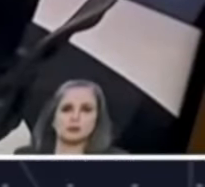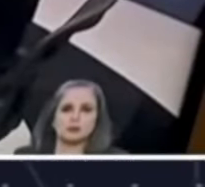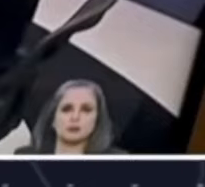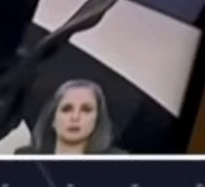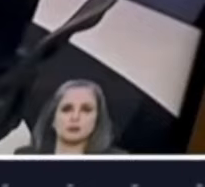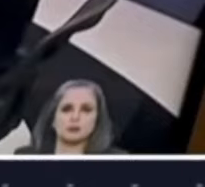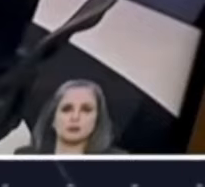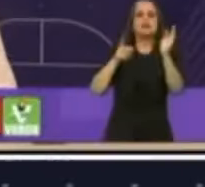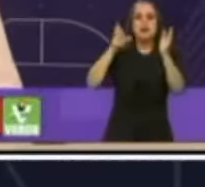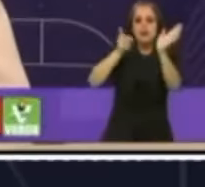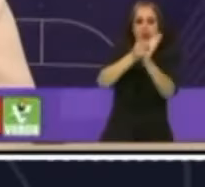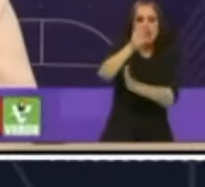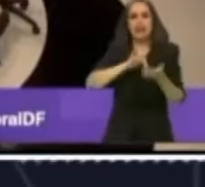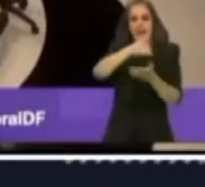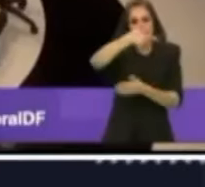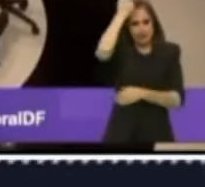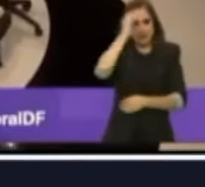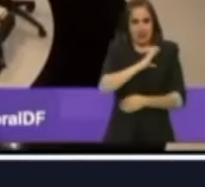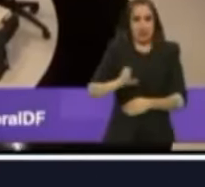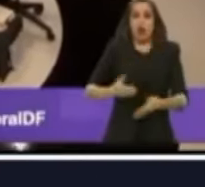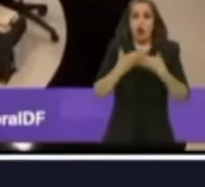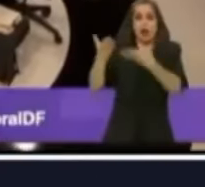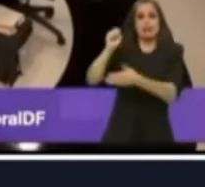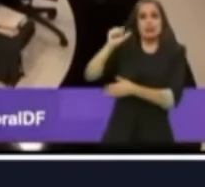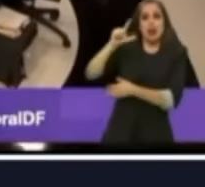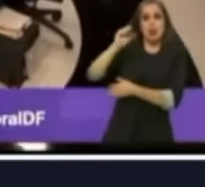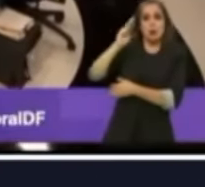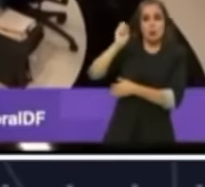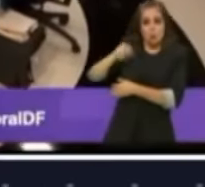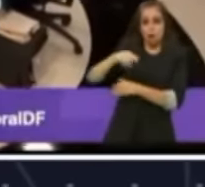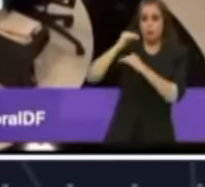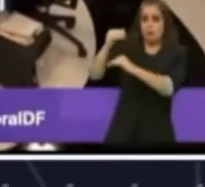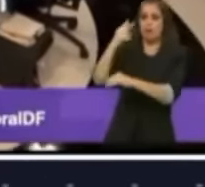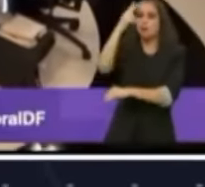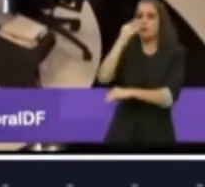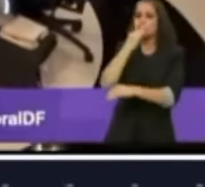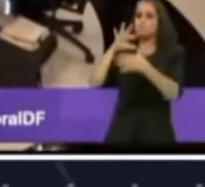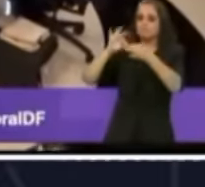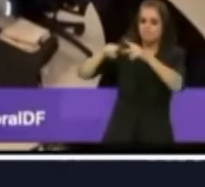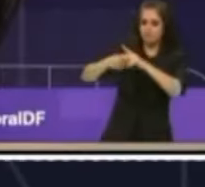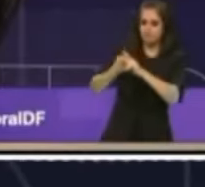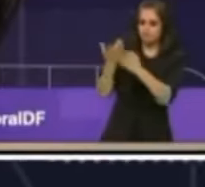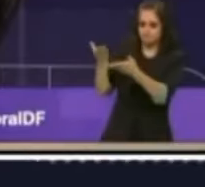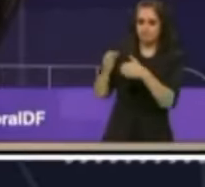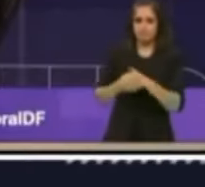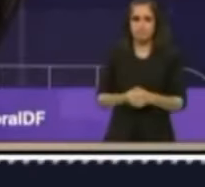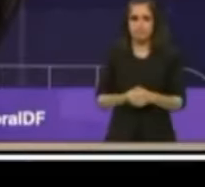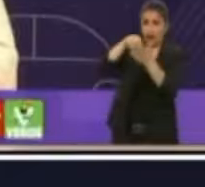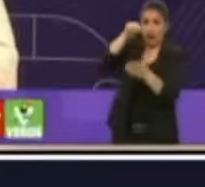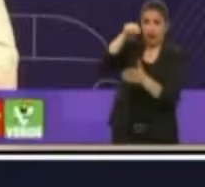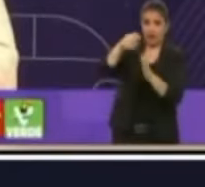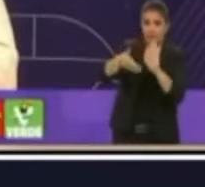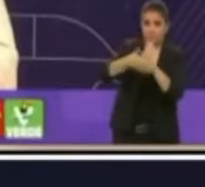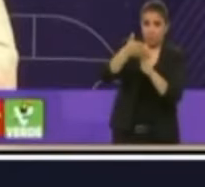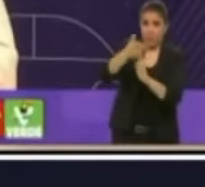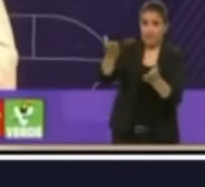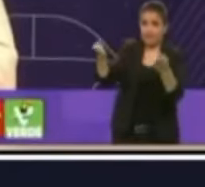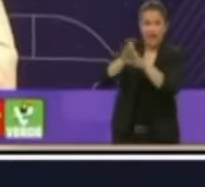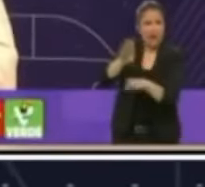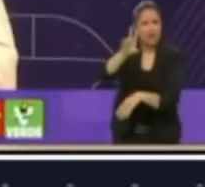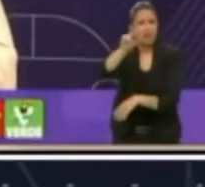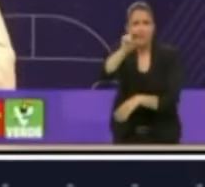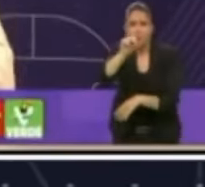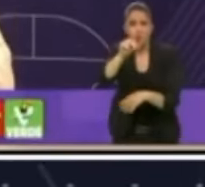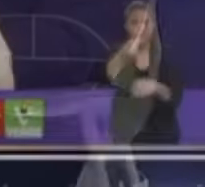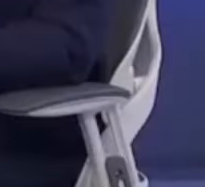Sale como sin fuerza, ¿no? La vez pasada que venimos quedó de tarea hablar de la voz. Eso es, sí. Y hoy